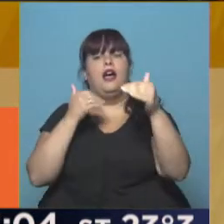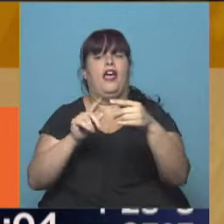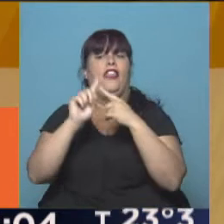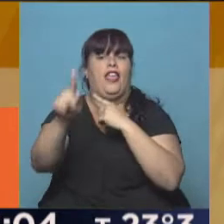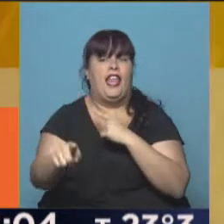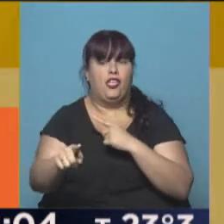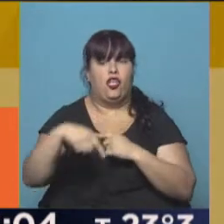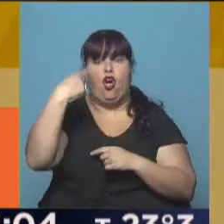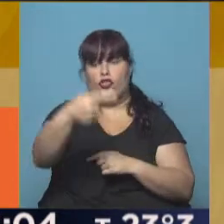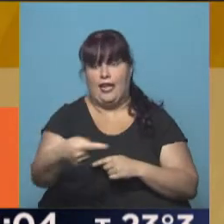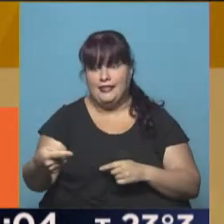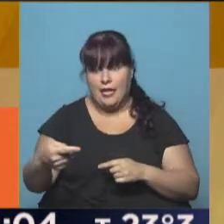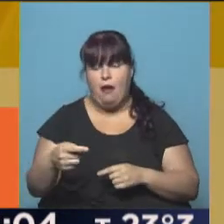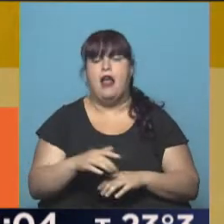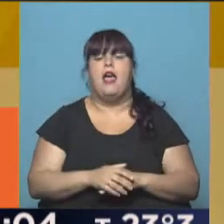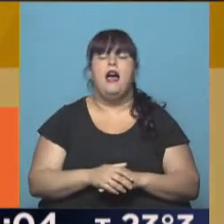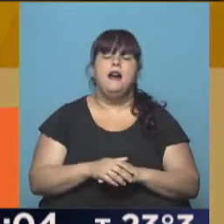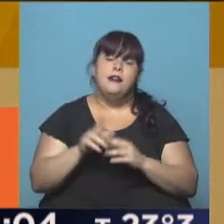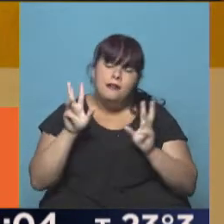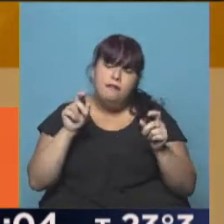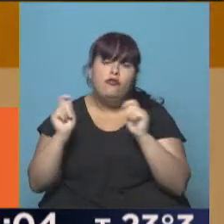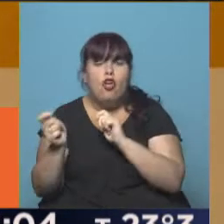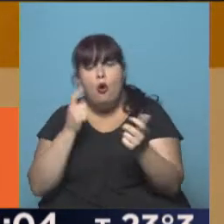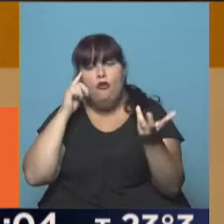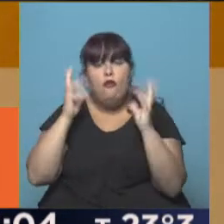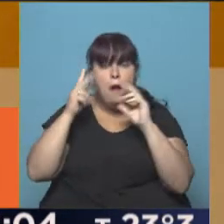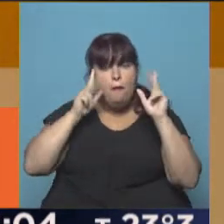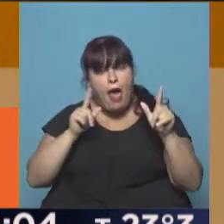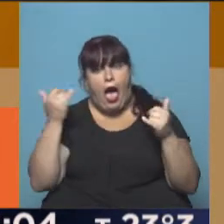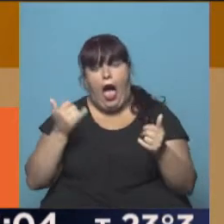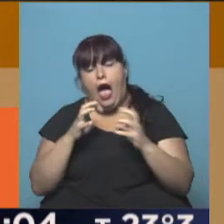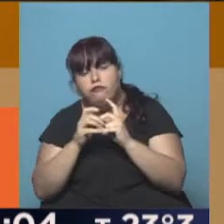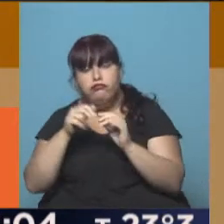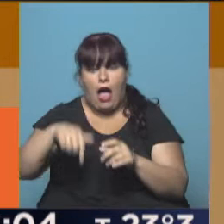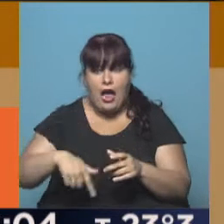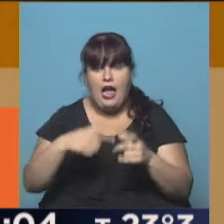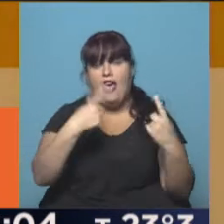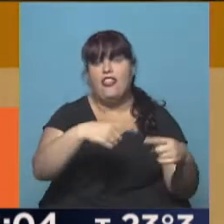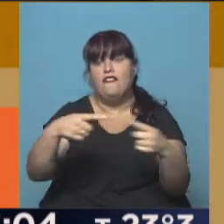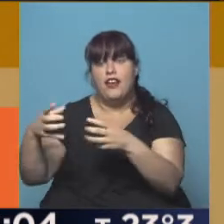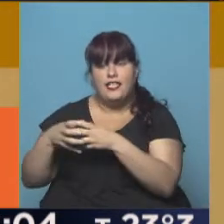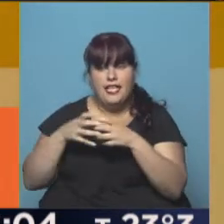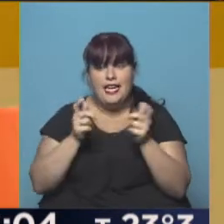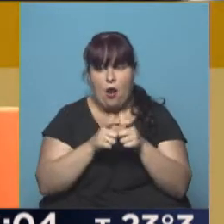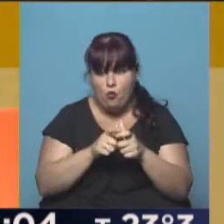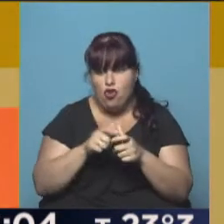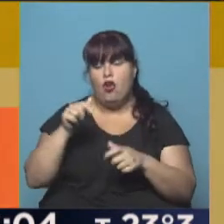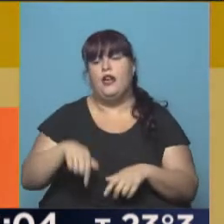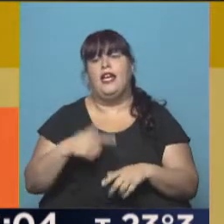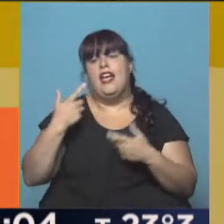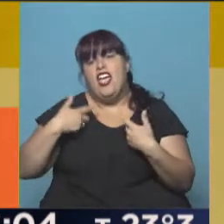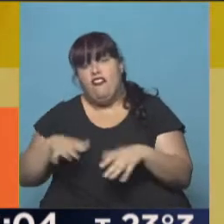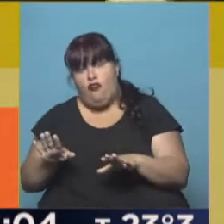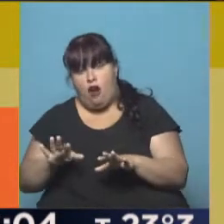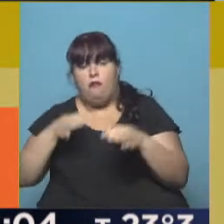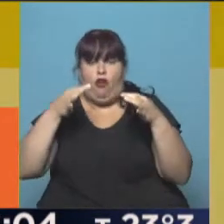directamente la próxima semana. Son algunas de las alternativas que se están trabajando aquí en las diferentes reuniones que hay, informales por un